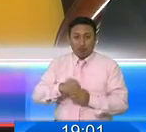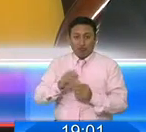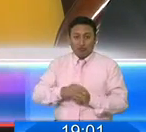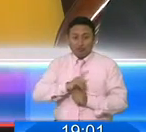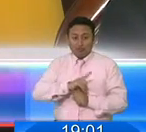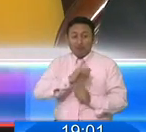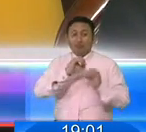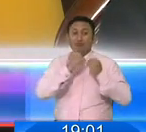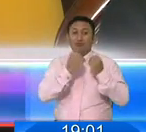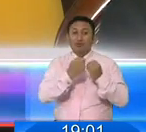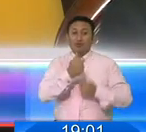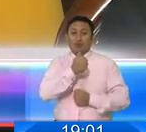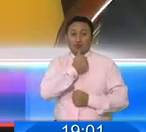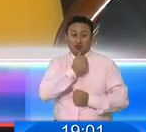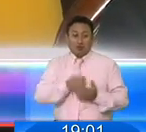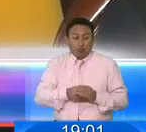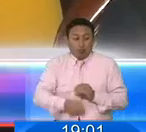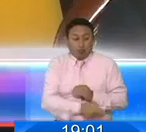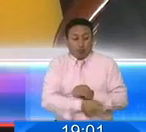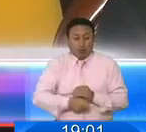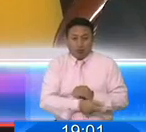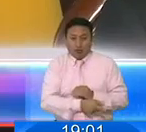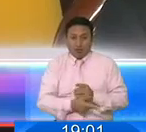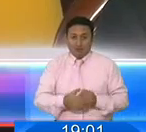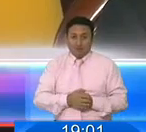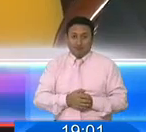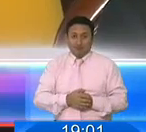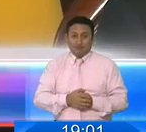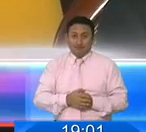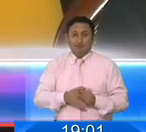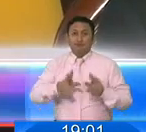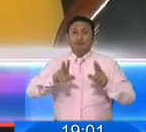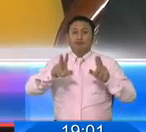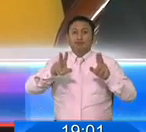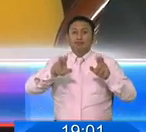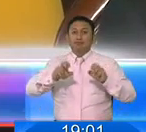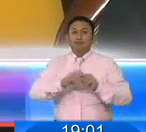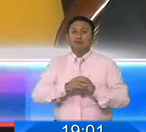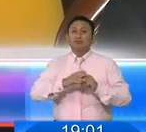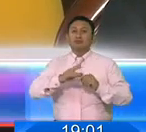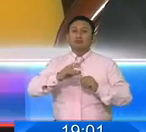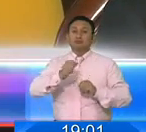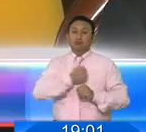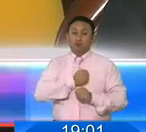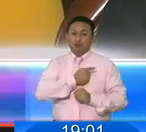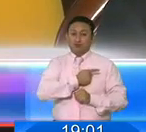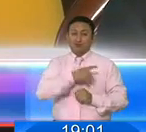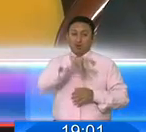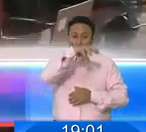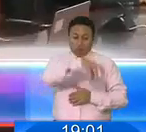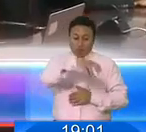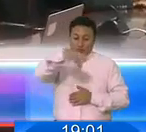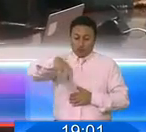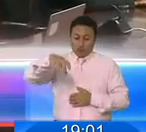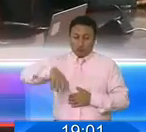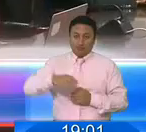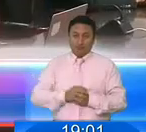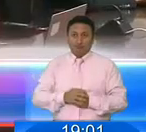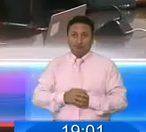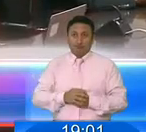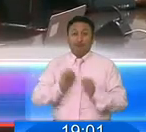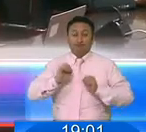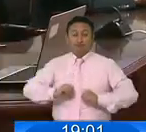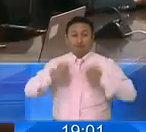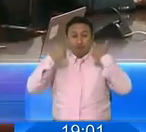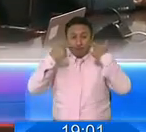organizaciones privadas en el campo de su propia territorialidad la mirada también